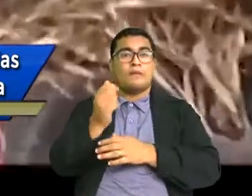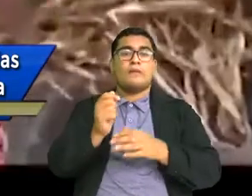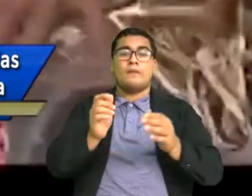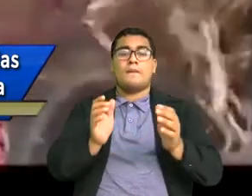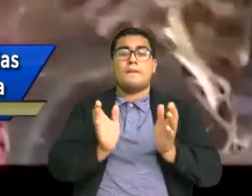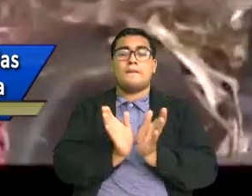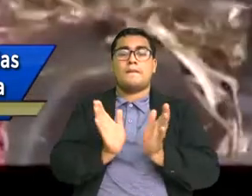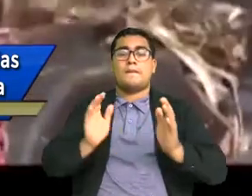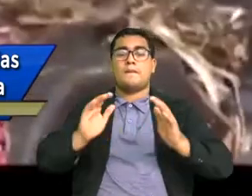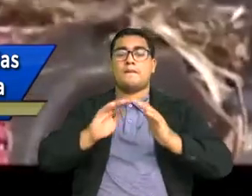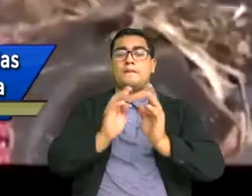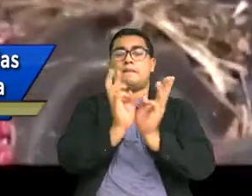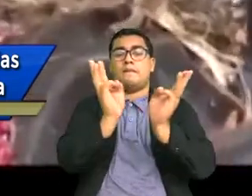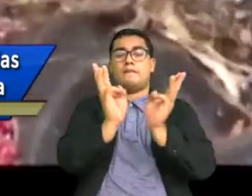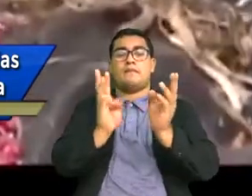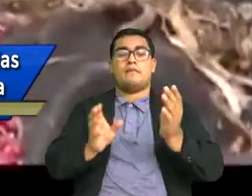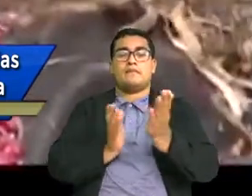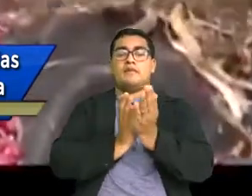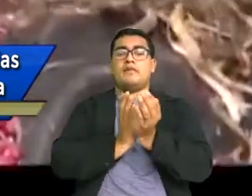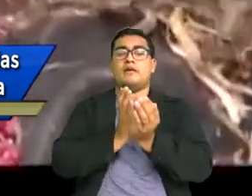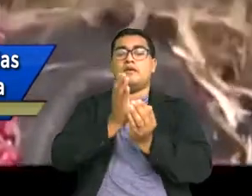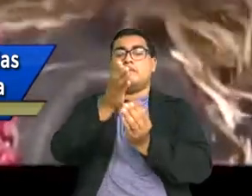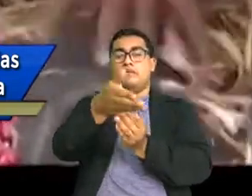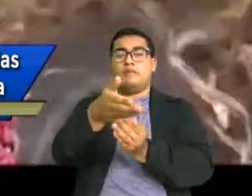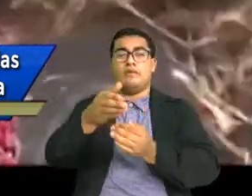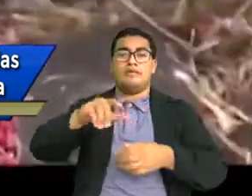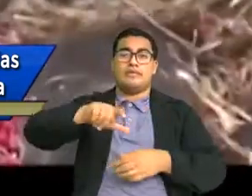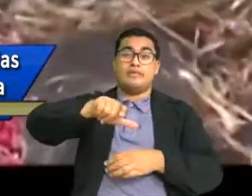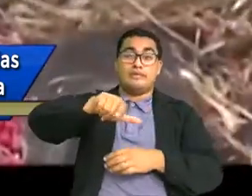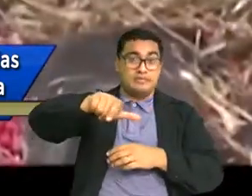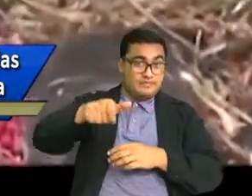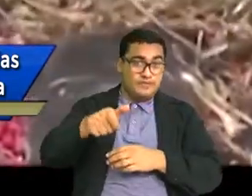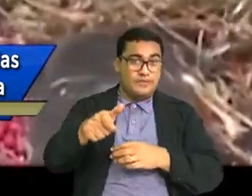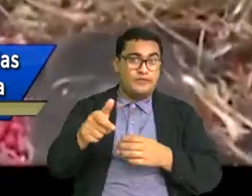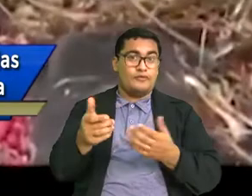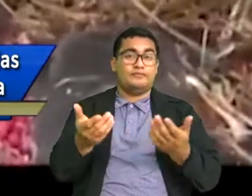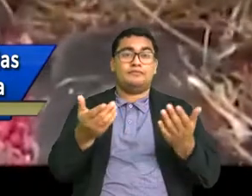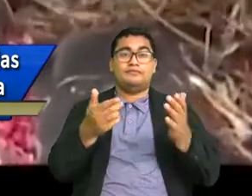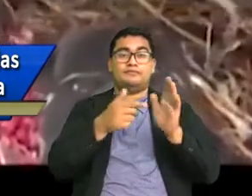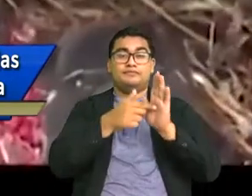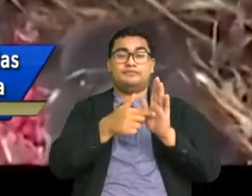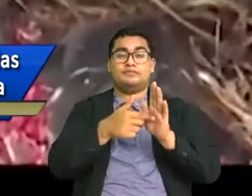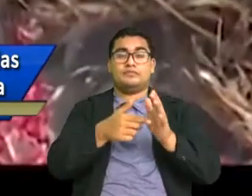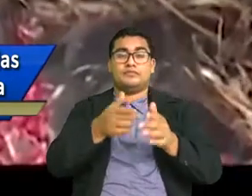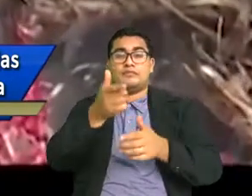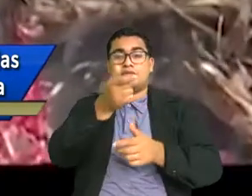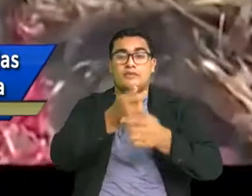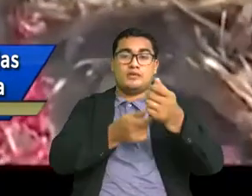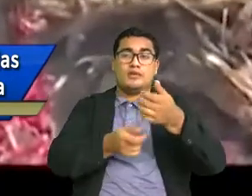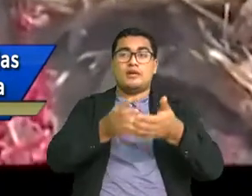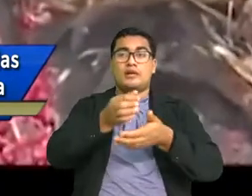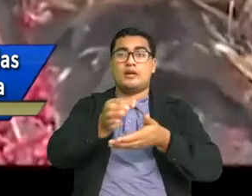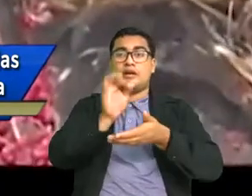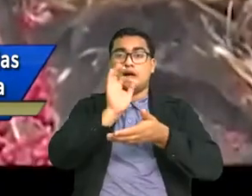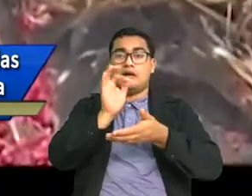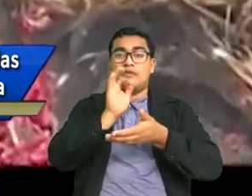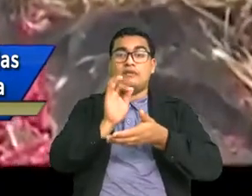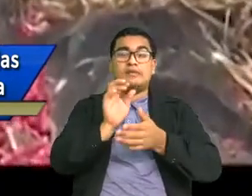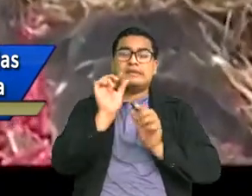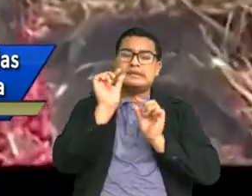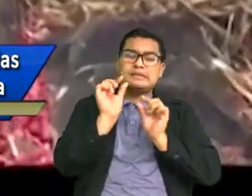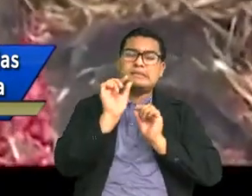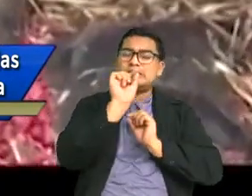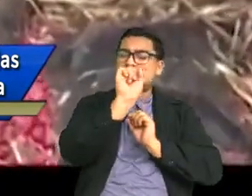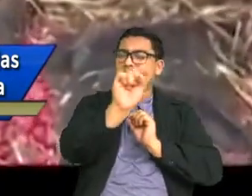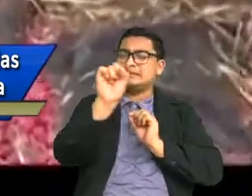tenemos aguacate cítricos y tenemos el caso del café las áreas de café un poco han disminuido